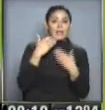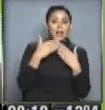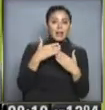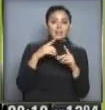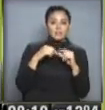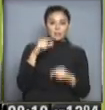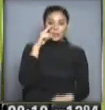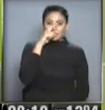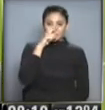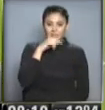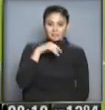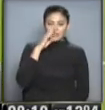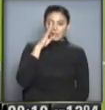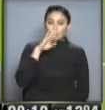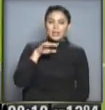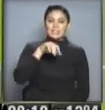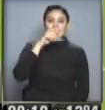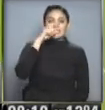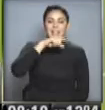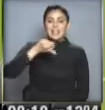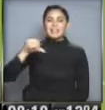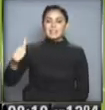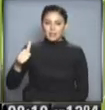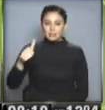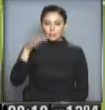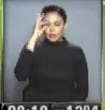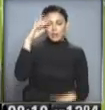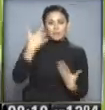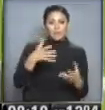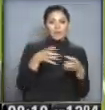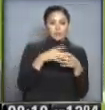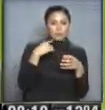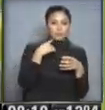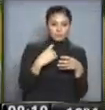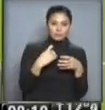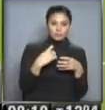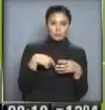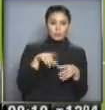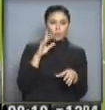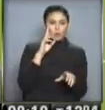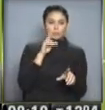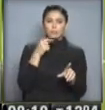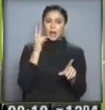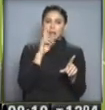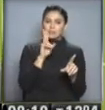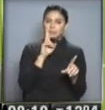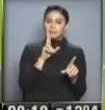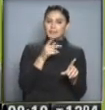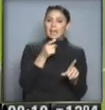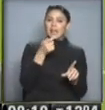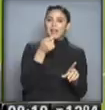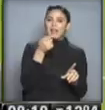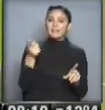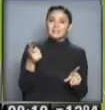dar la victoria definitiva de 7-6 para el equipo de Del Bosque, que uno estaba revisando, es